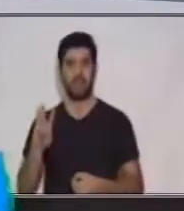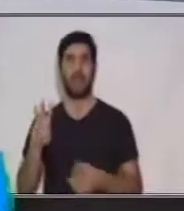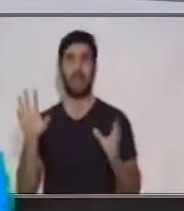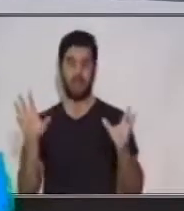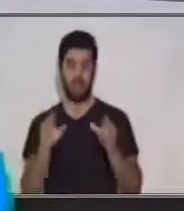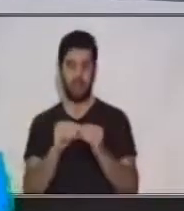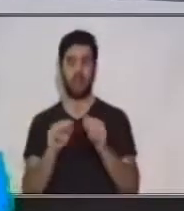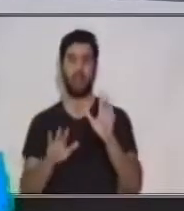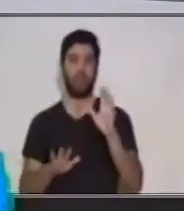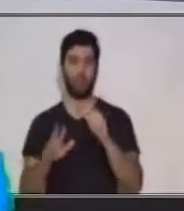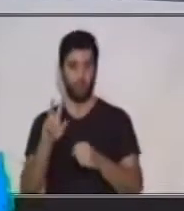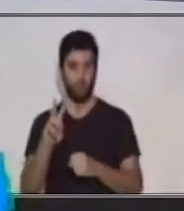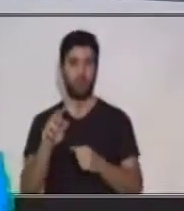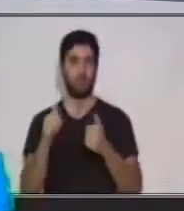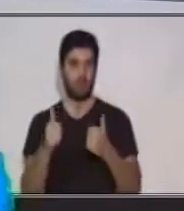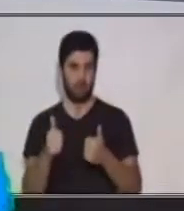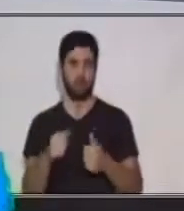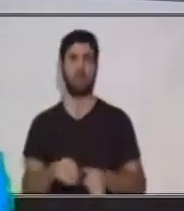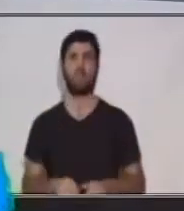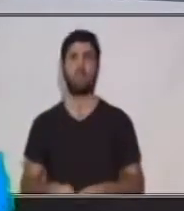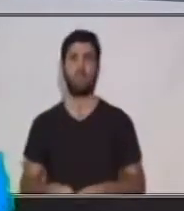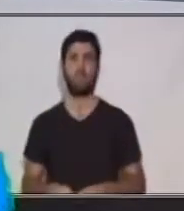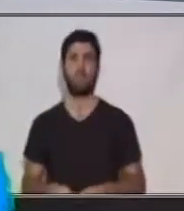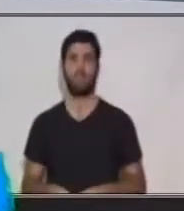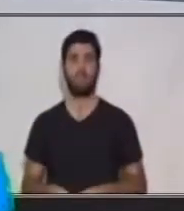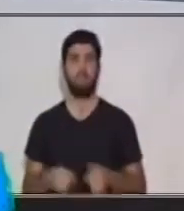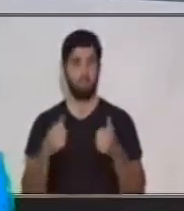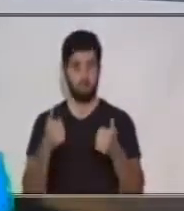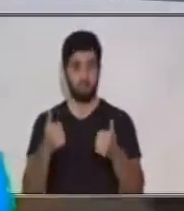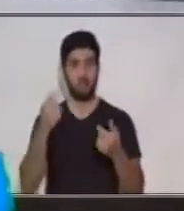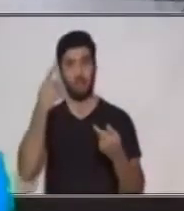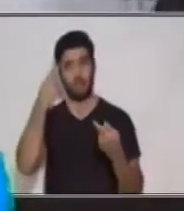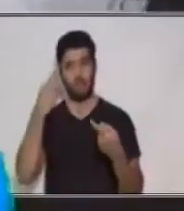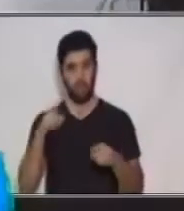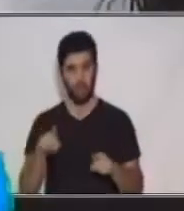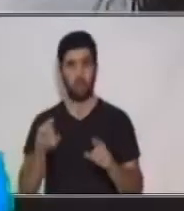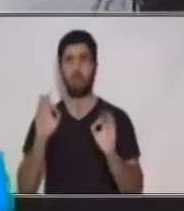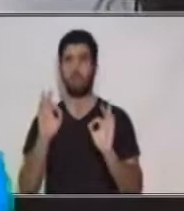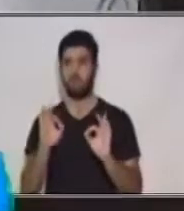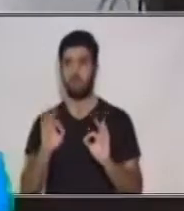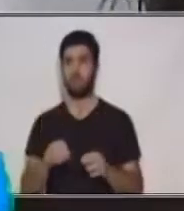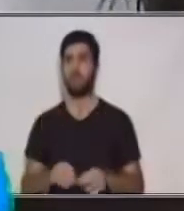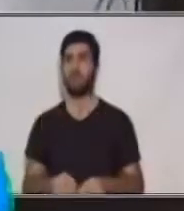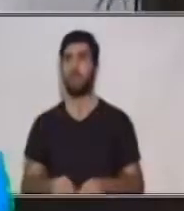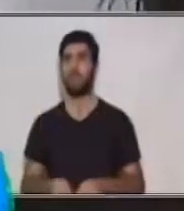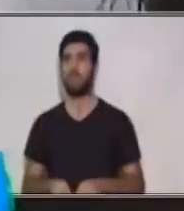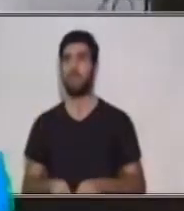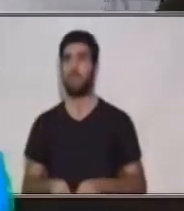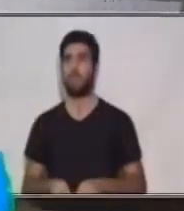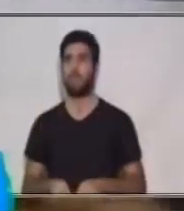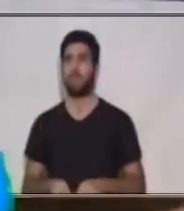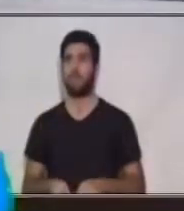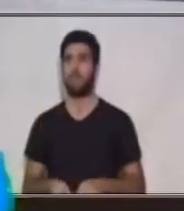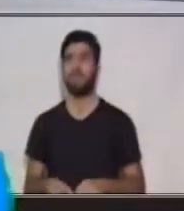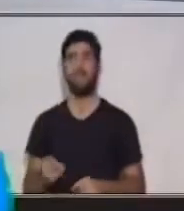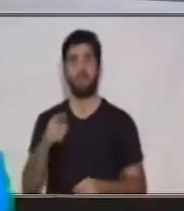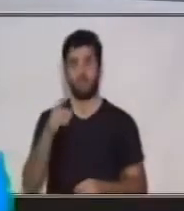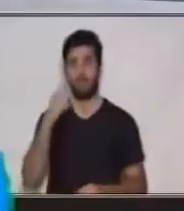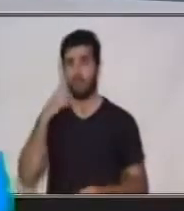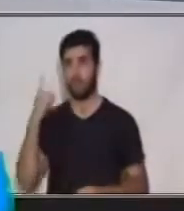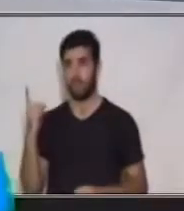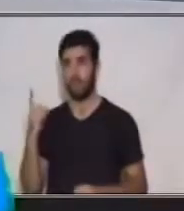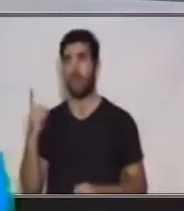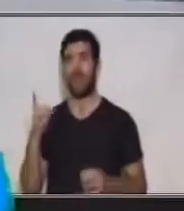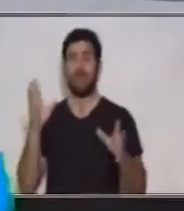12, 13, 14, 15, ¿de acuerdo? Muy bien, entonces tenemos que el perímetro